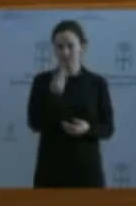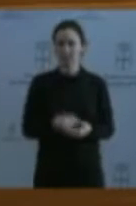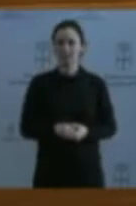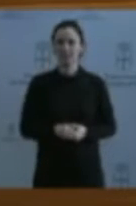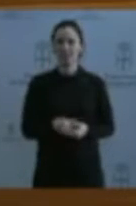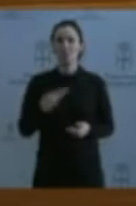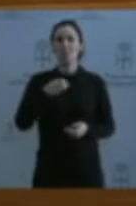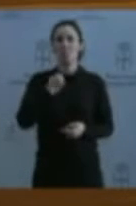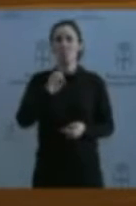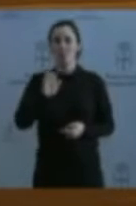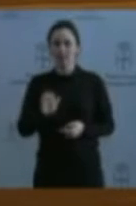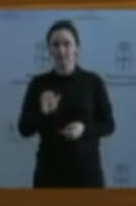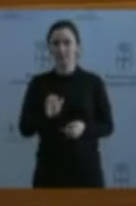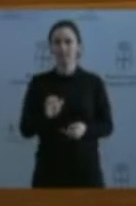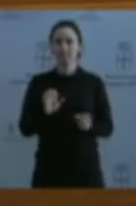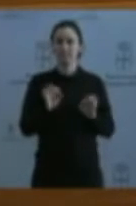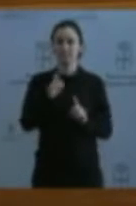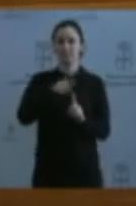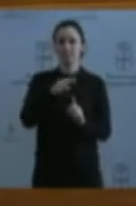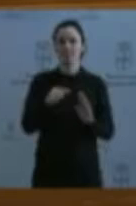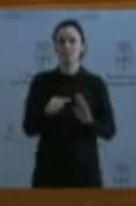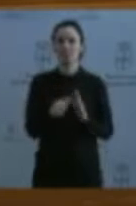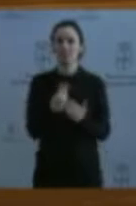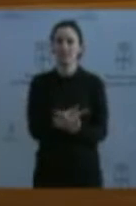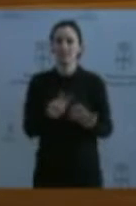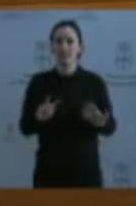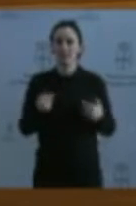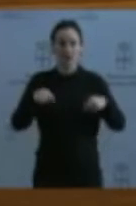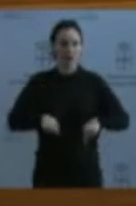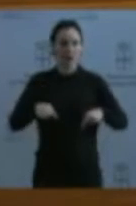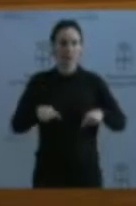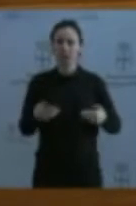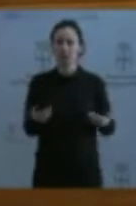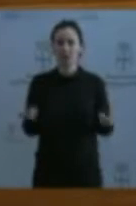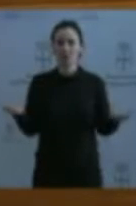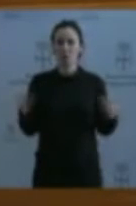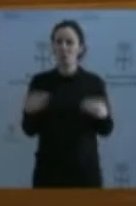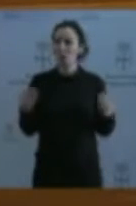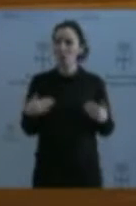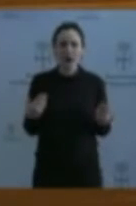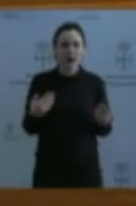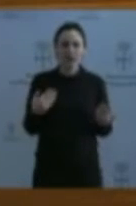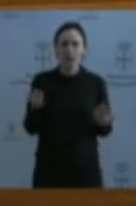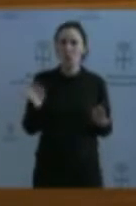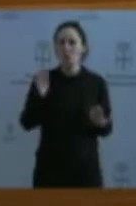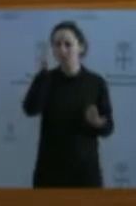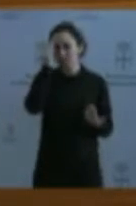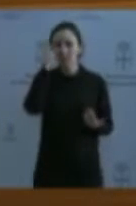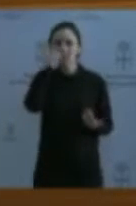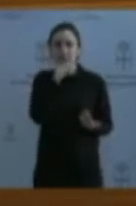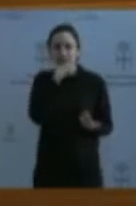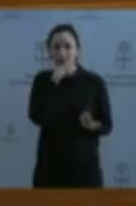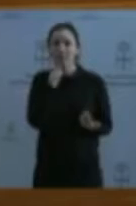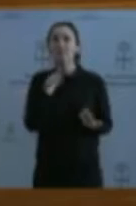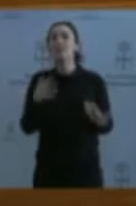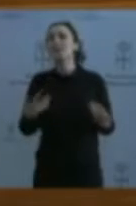del 2017, y aquí ya no estaban todavía, que yo sepa, Pedro Sánchez, ¿no? Entonces, quiero decir que esto ustedes ahora vienen